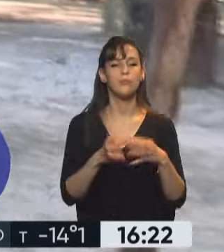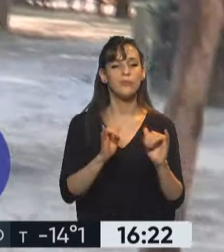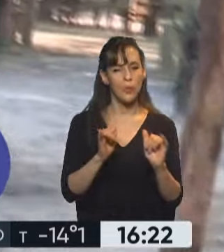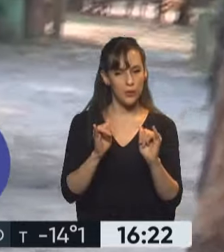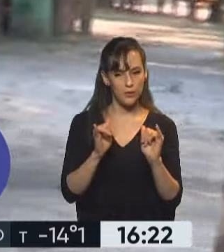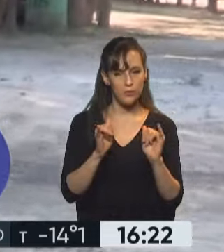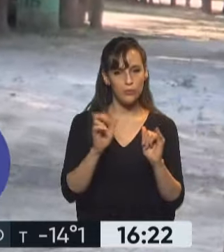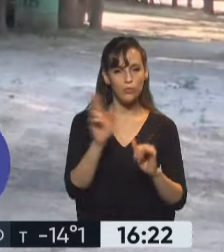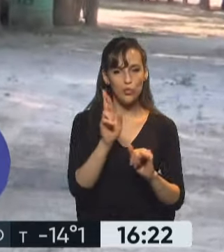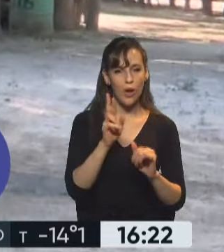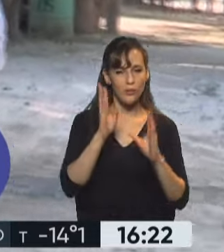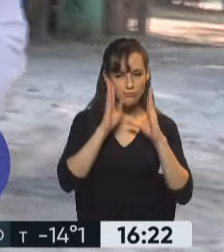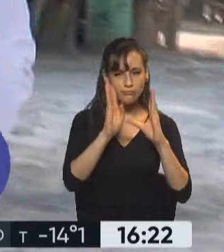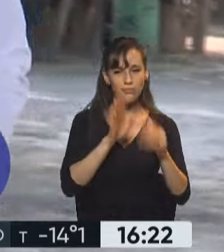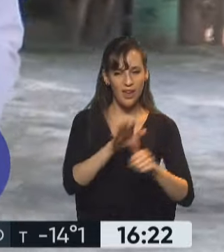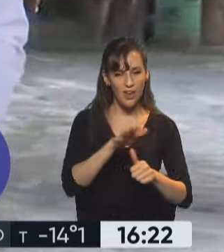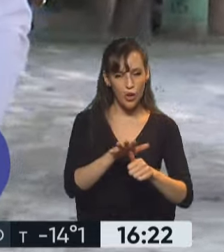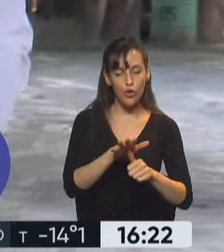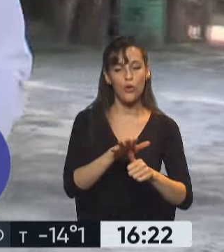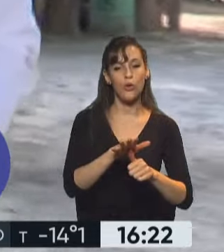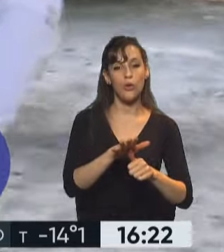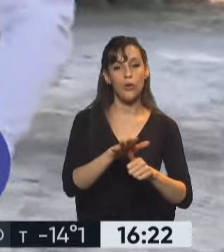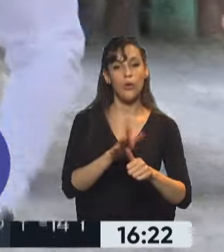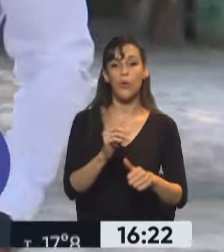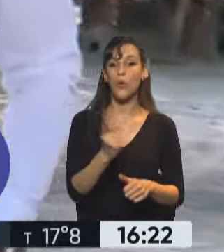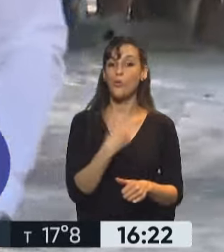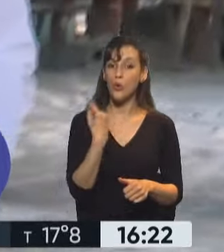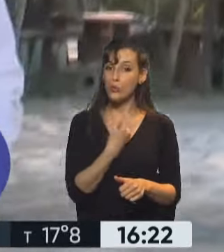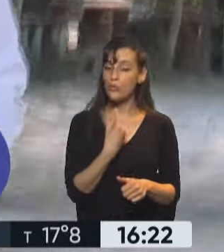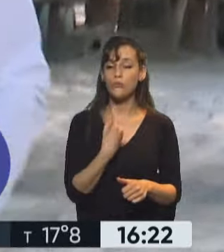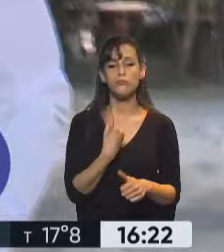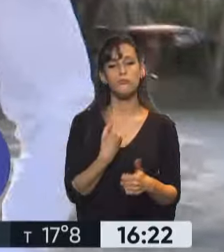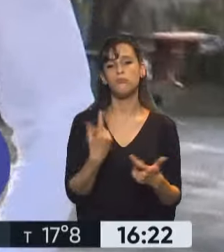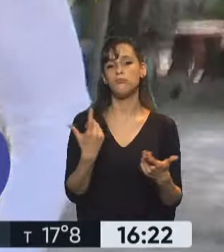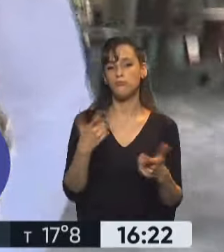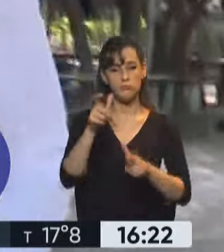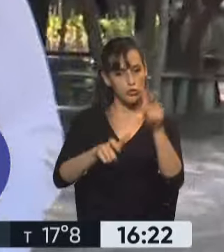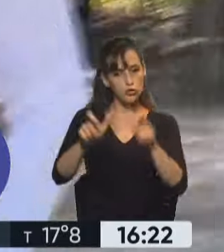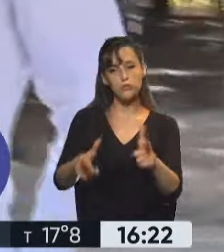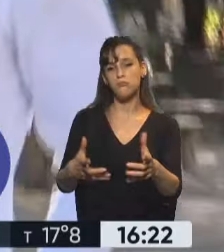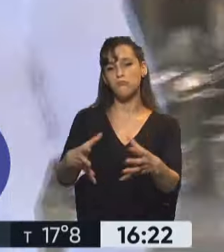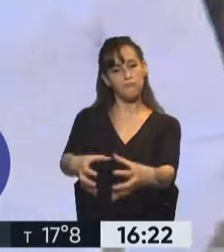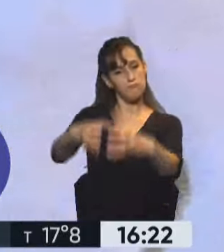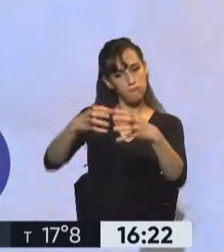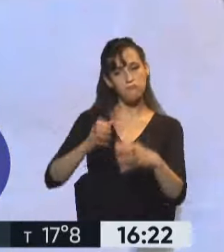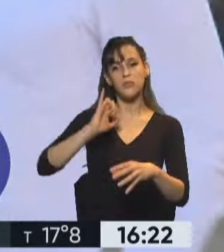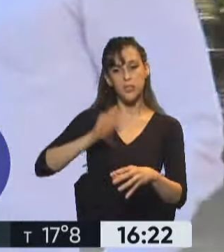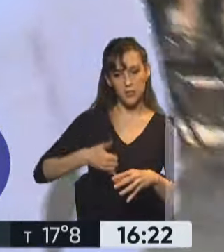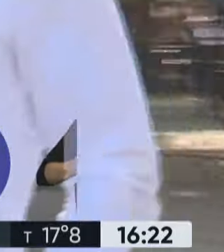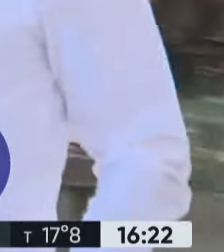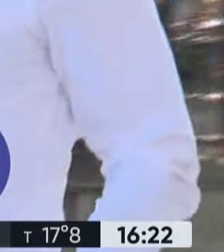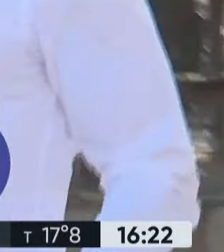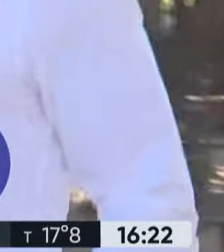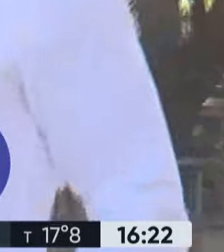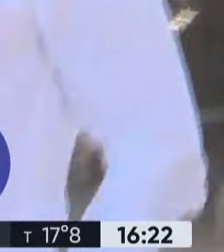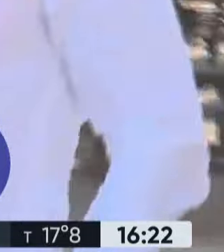la cuestión de género, y bueno, nosotros damos espacio, porque uno ya tiene 70 años y tiene que ir a entregar la posta